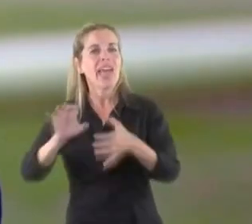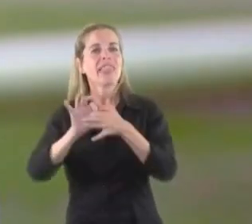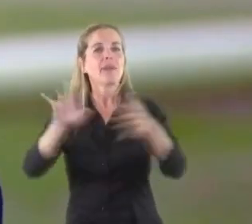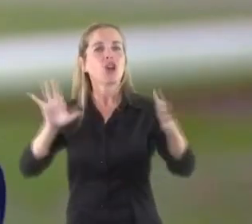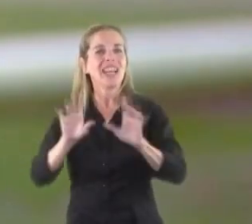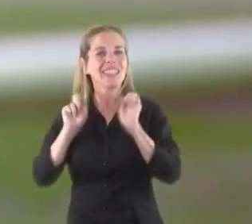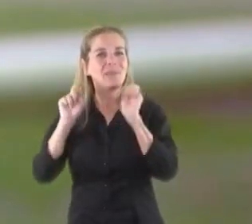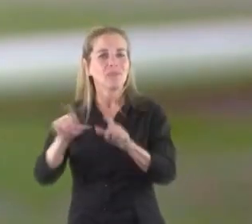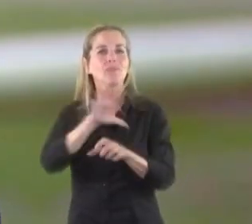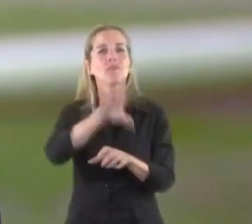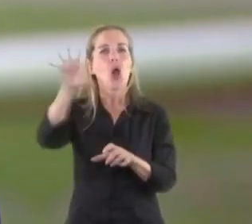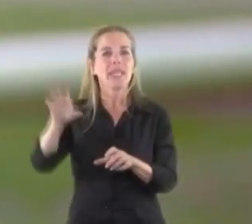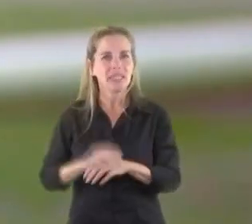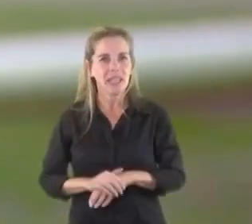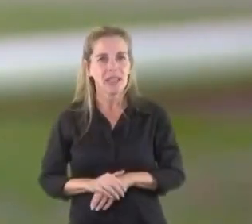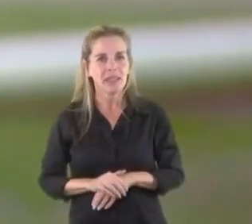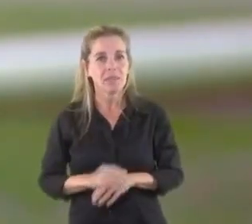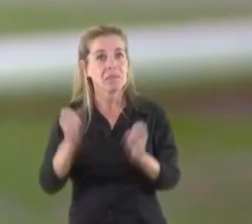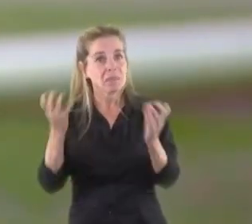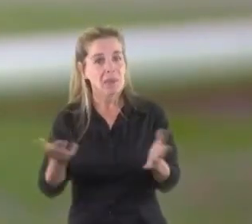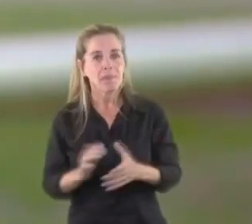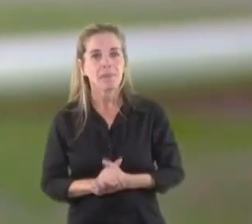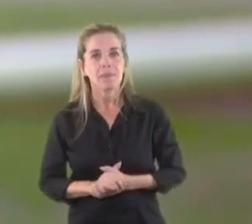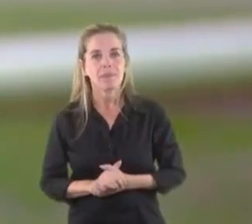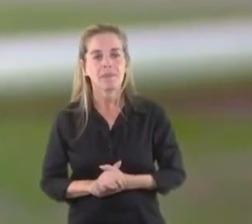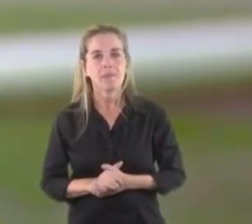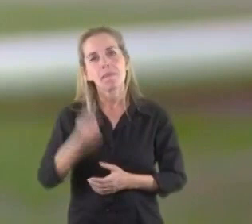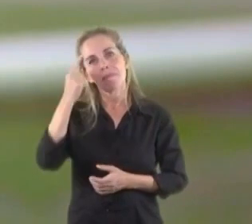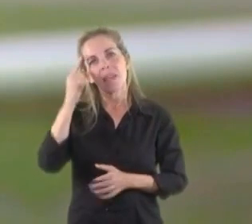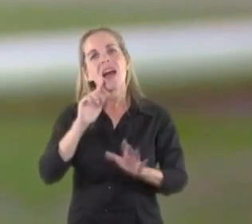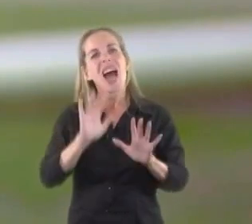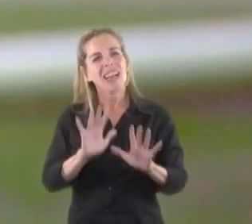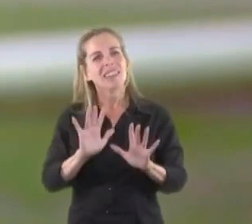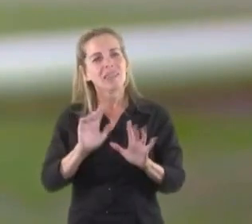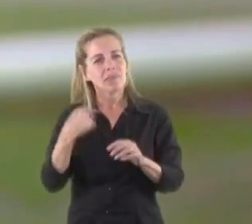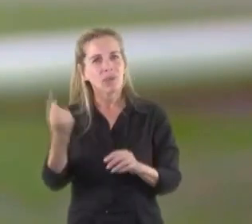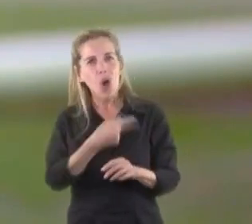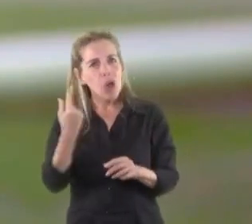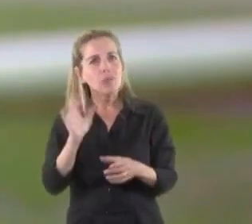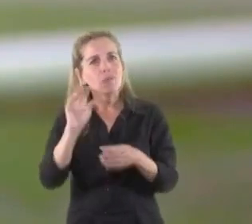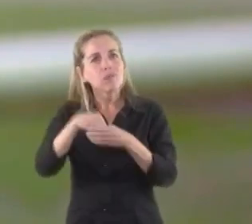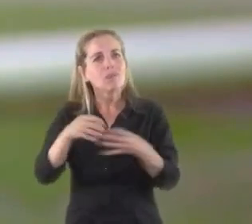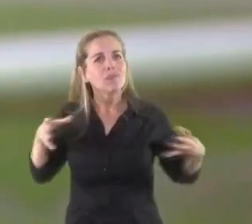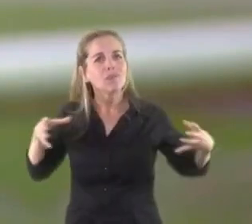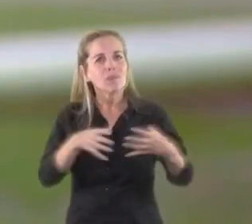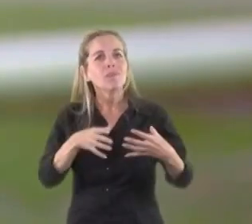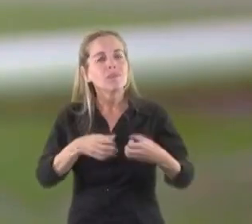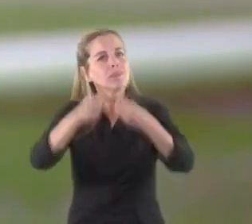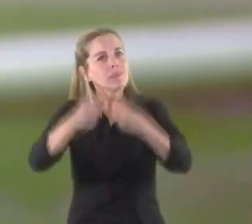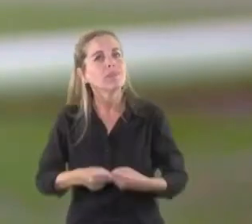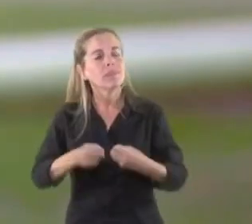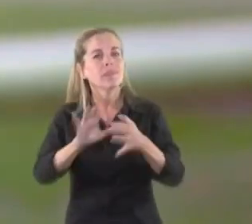provincias. Pues bien, creo que esto es parte de esa